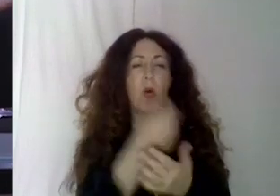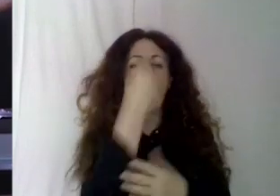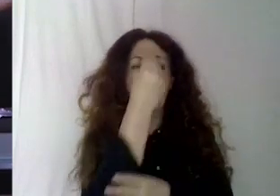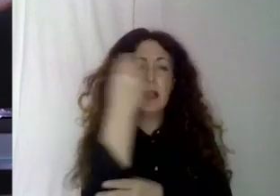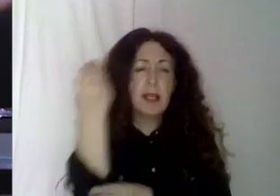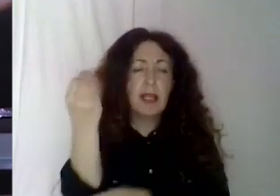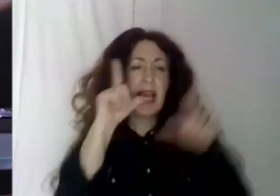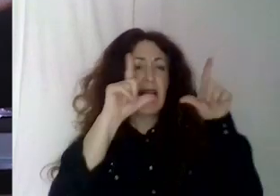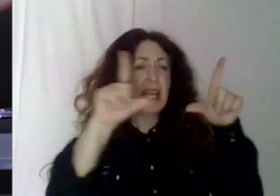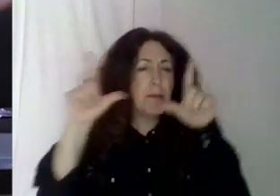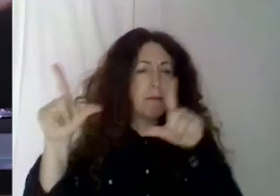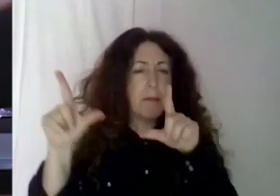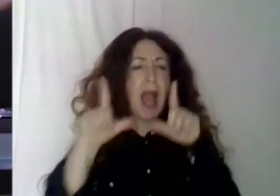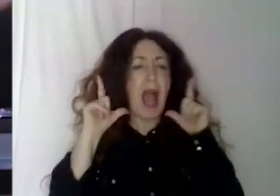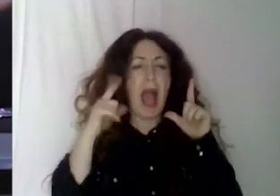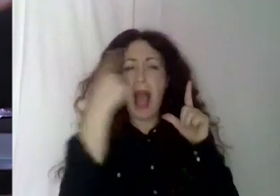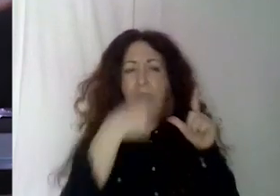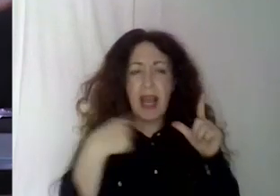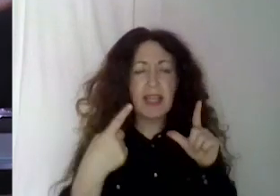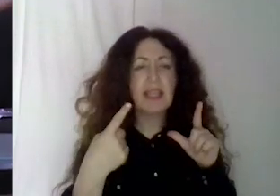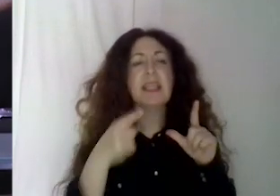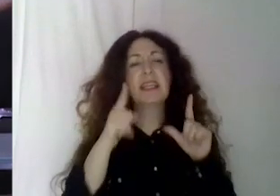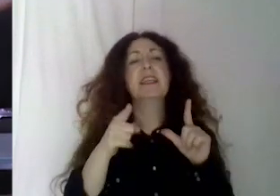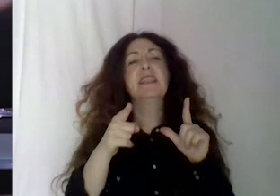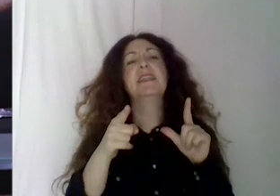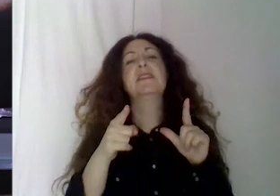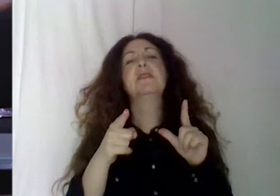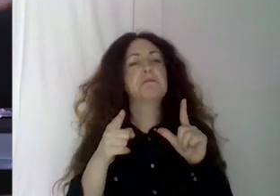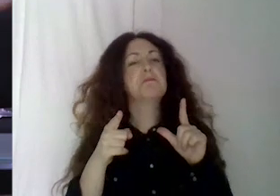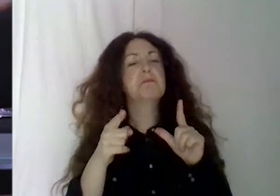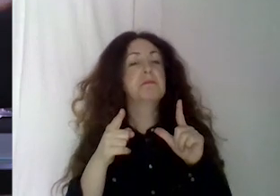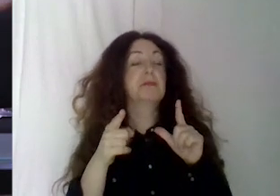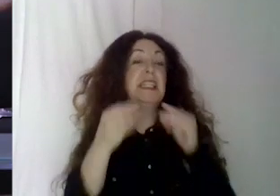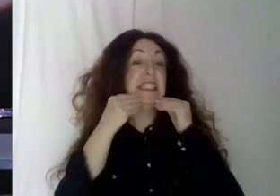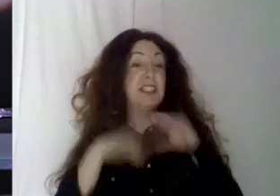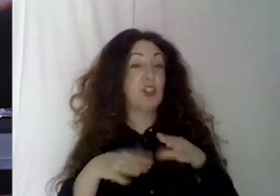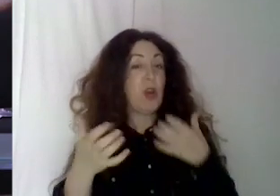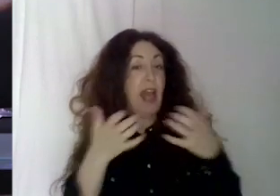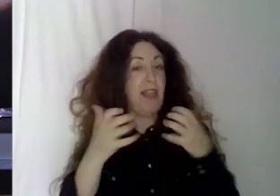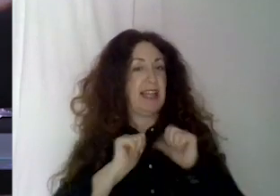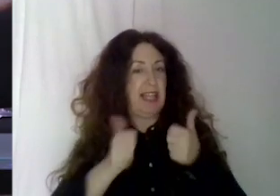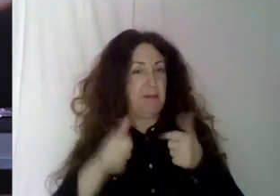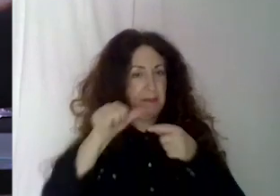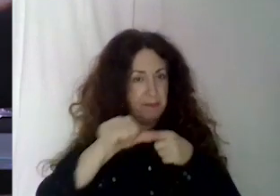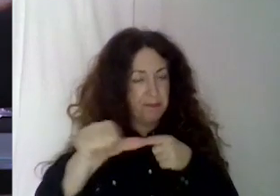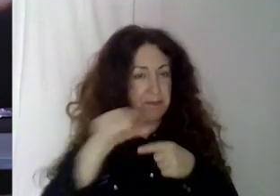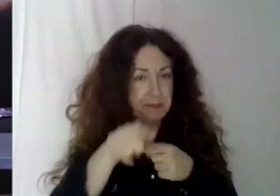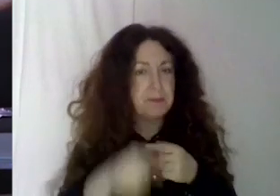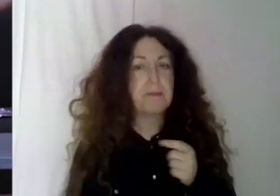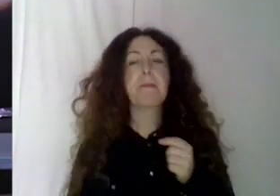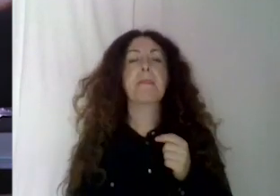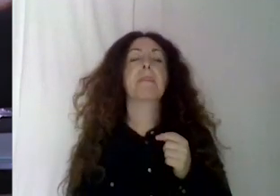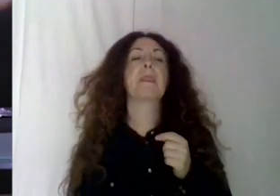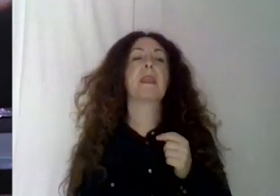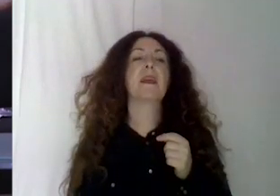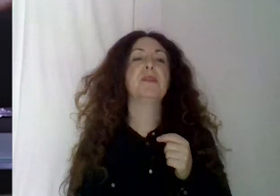espacios extraordinarios y estén llenas de imágenes absolutamente extraordinarias, que sería el modo de conmover al